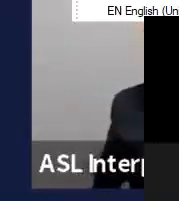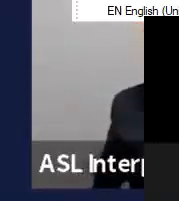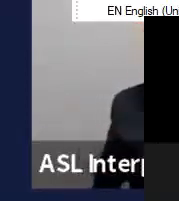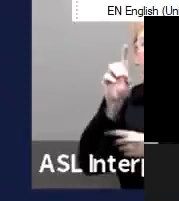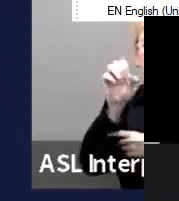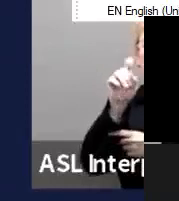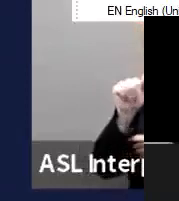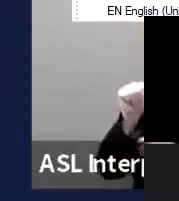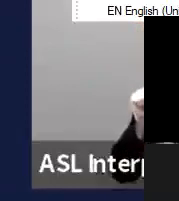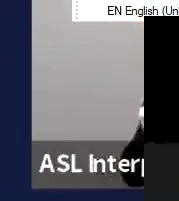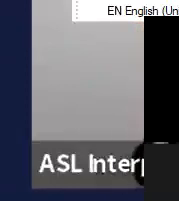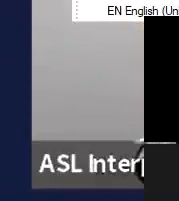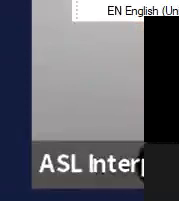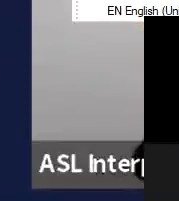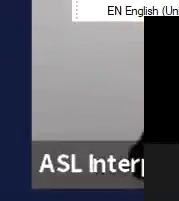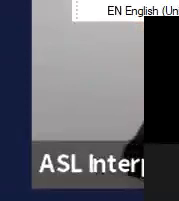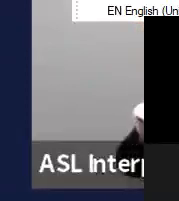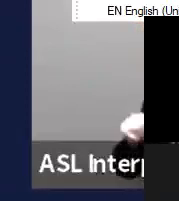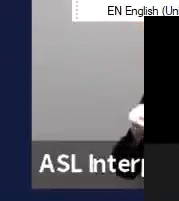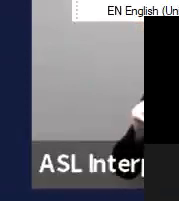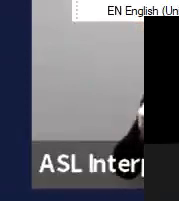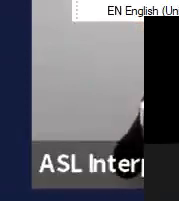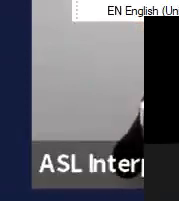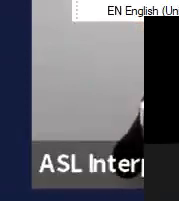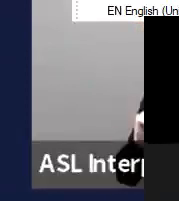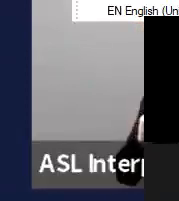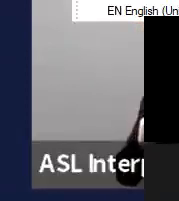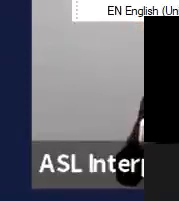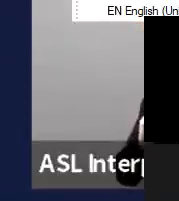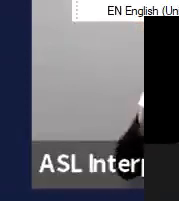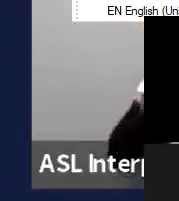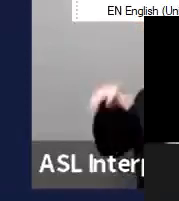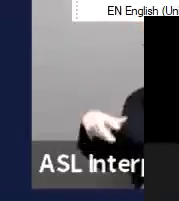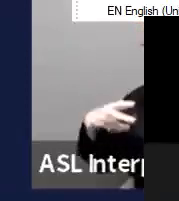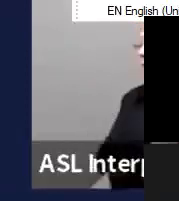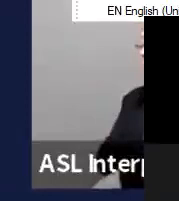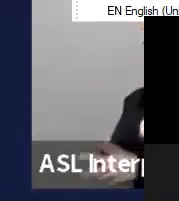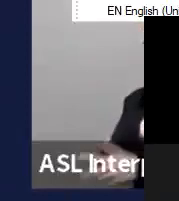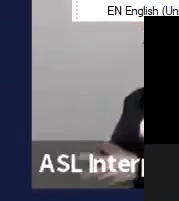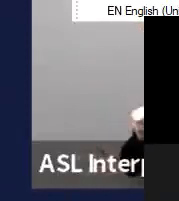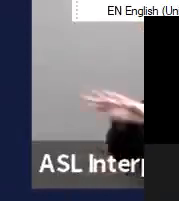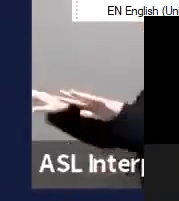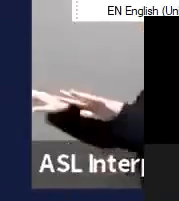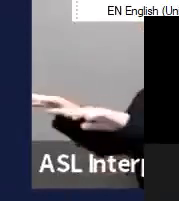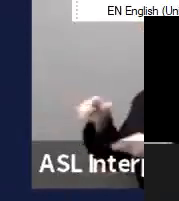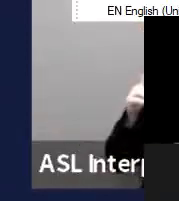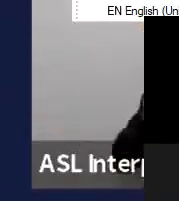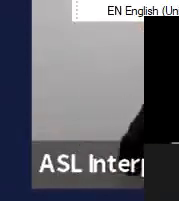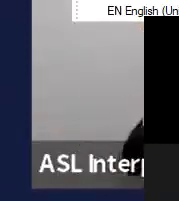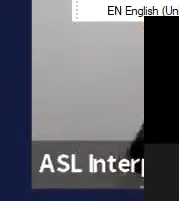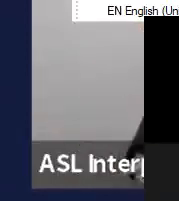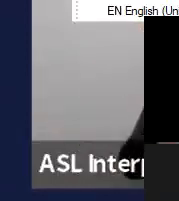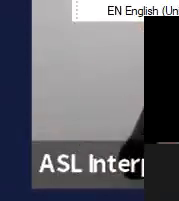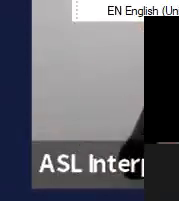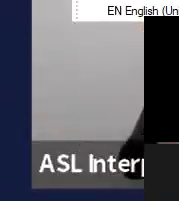Y los datos nos están mostrando que eso sigue siendo un ambiente de menor riesgo, no es un ambiente de cero